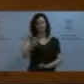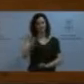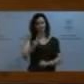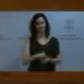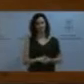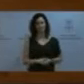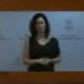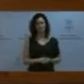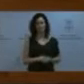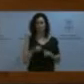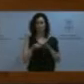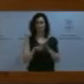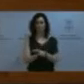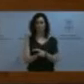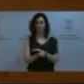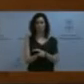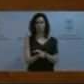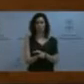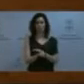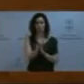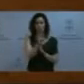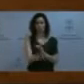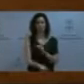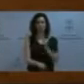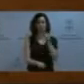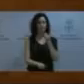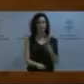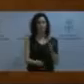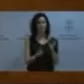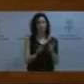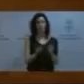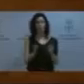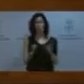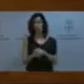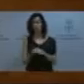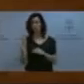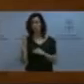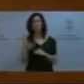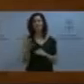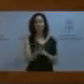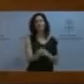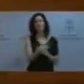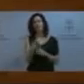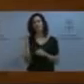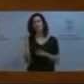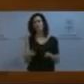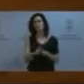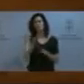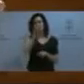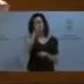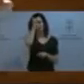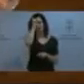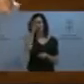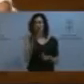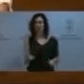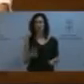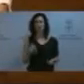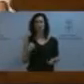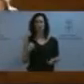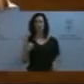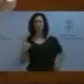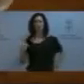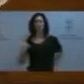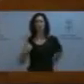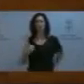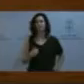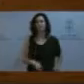buen gestor tiene que llevar recursos donde no existen. Caso Cabrales. Cabrales es